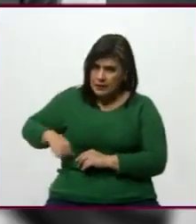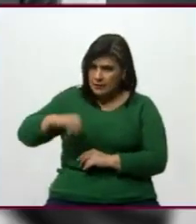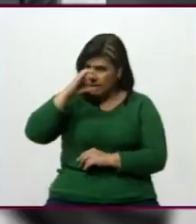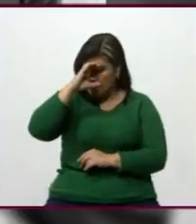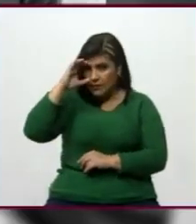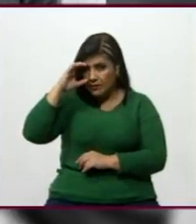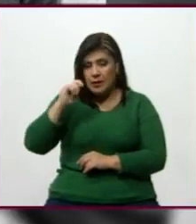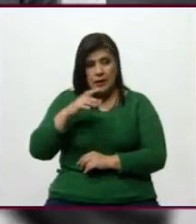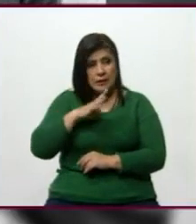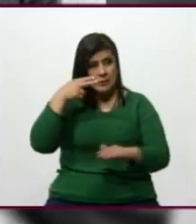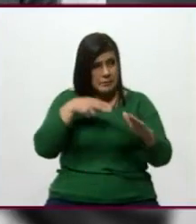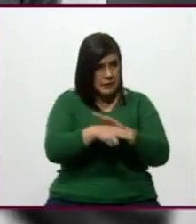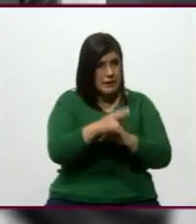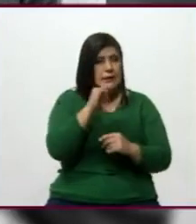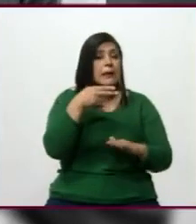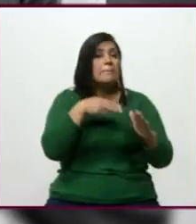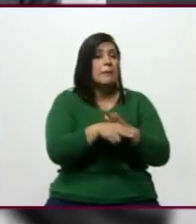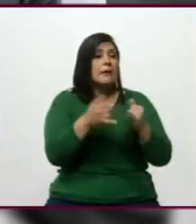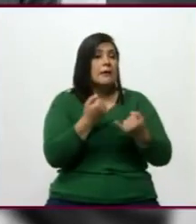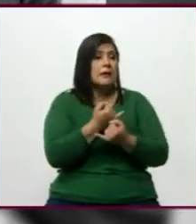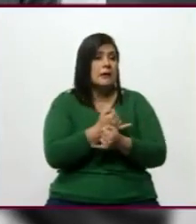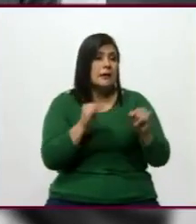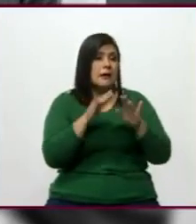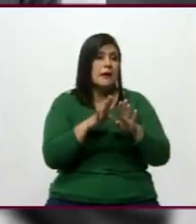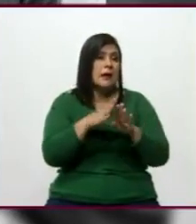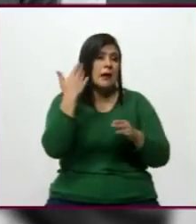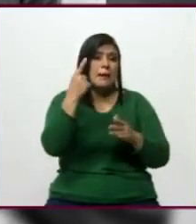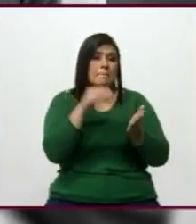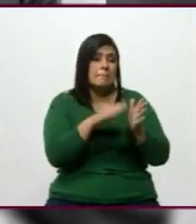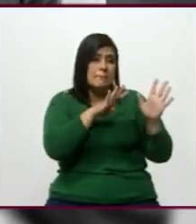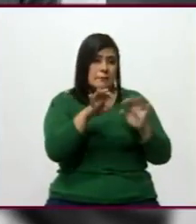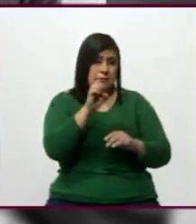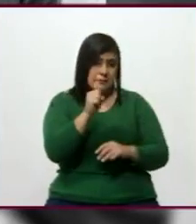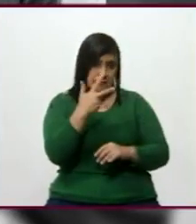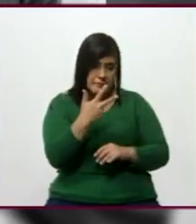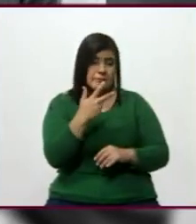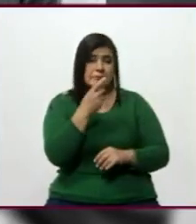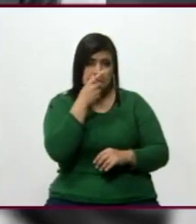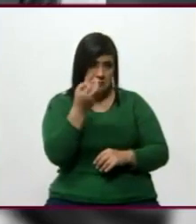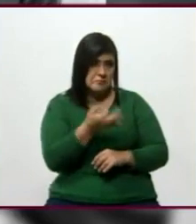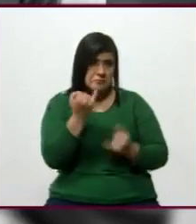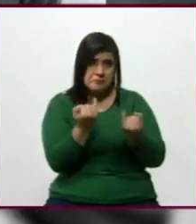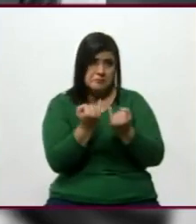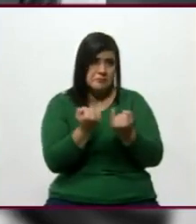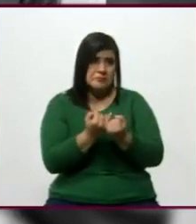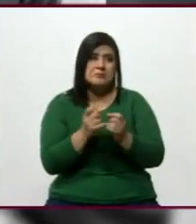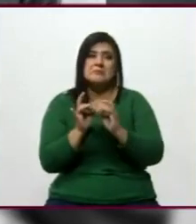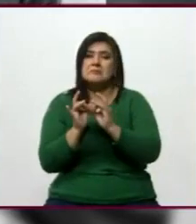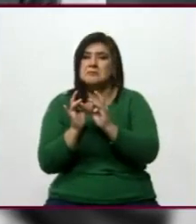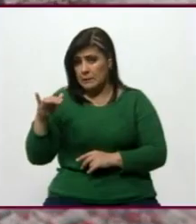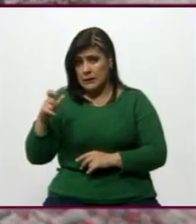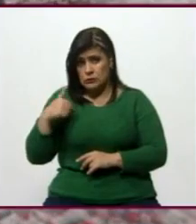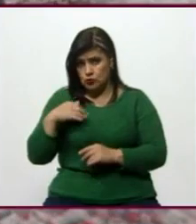la agencia misma es importante reflexionar sobre el contexto histórico que permeó el surgimiento de diversos medios de comunicación como el